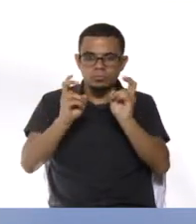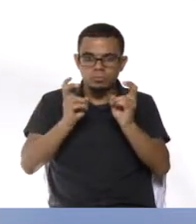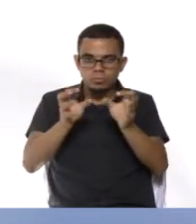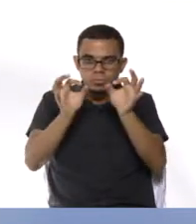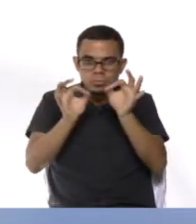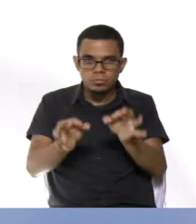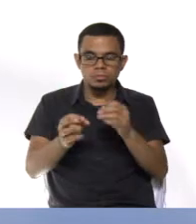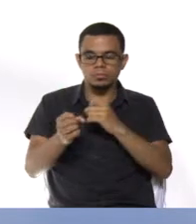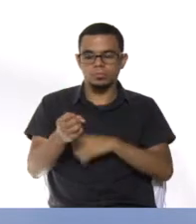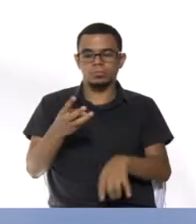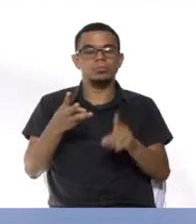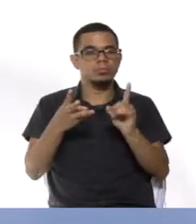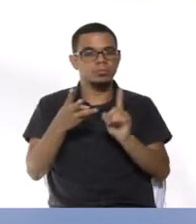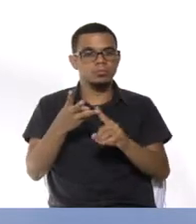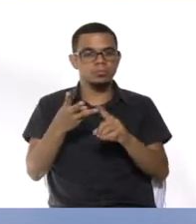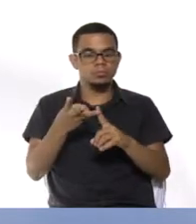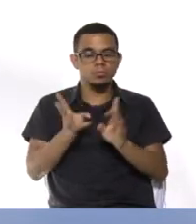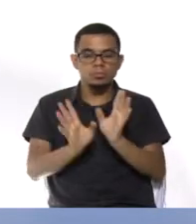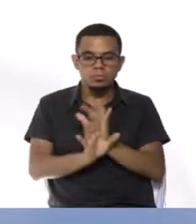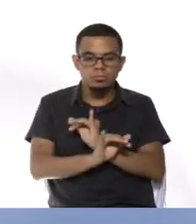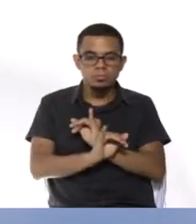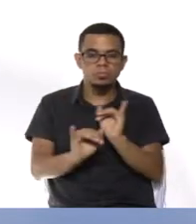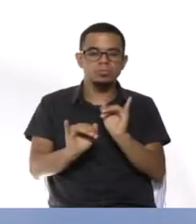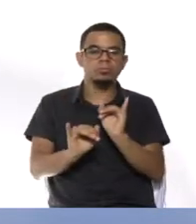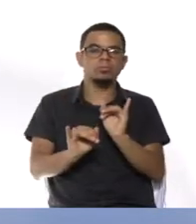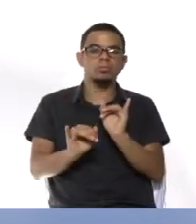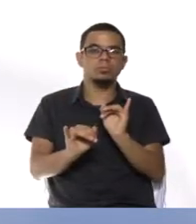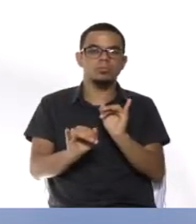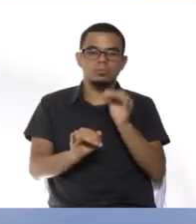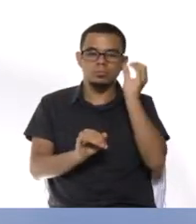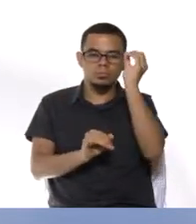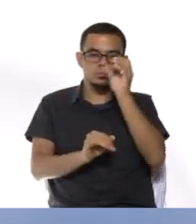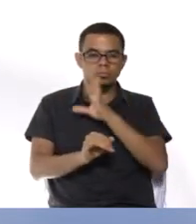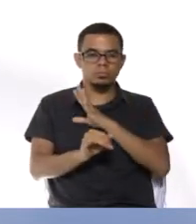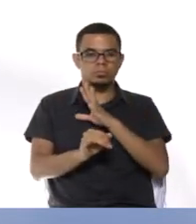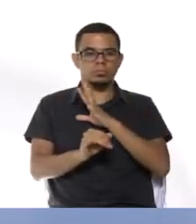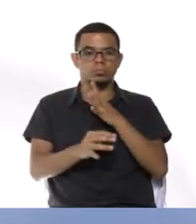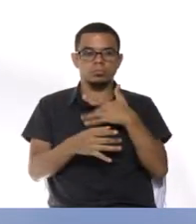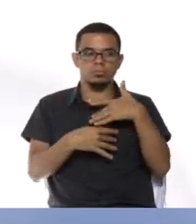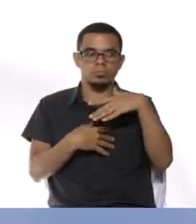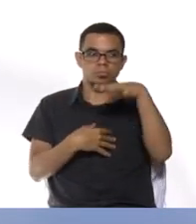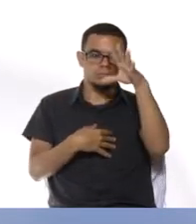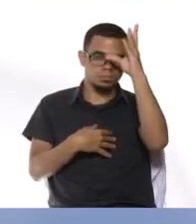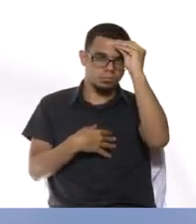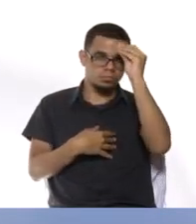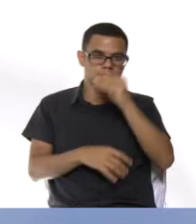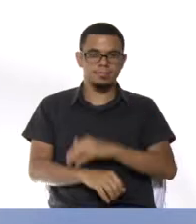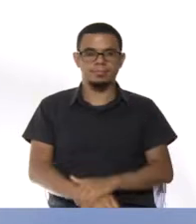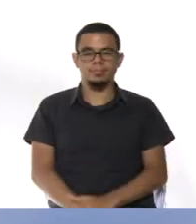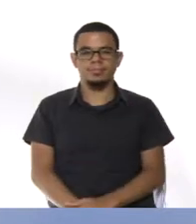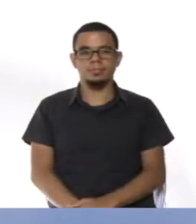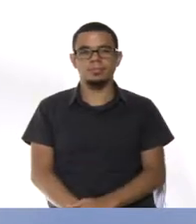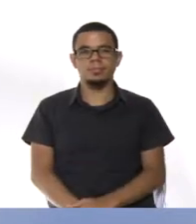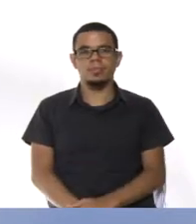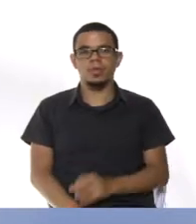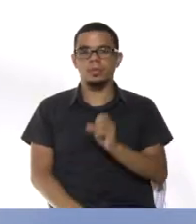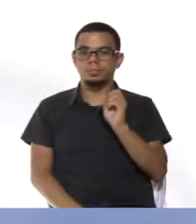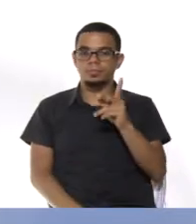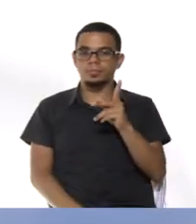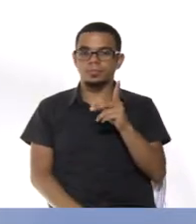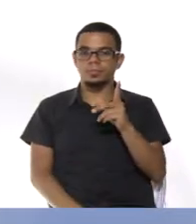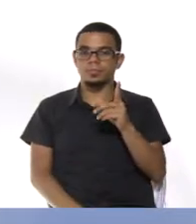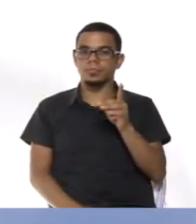niños y nuestras niñas sepan diferenciar esas características que los hacen, cómo